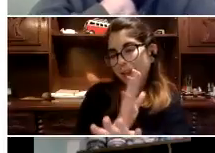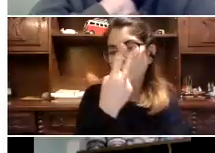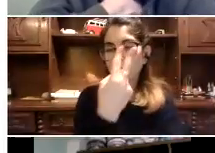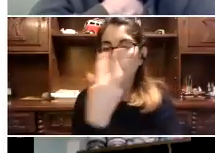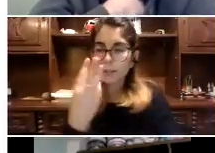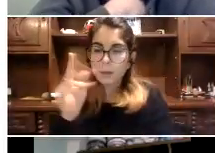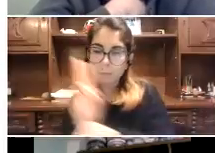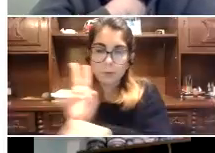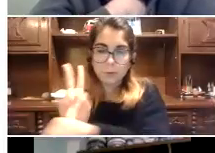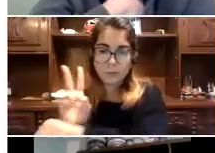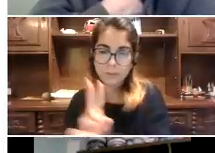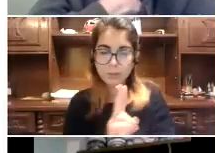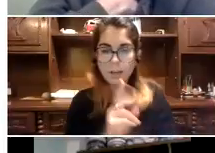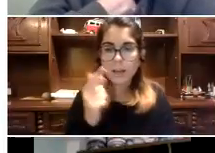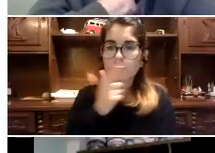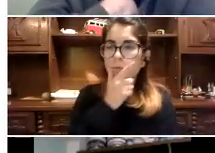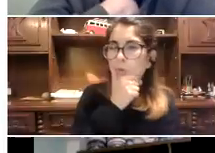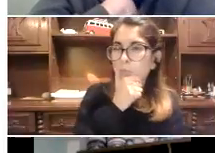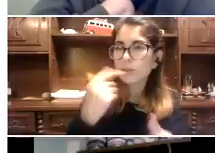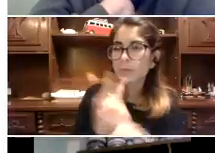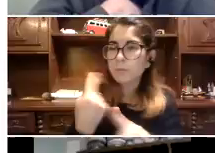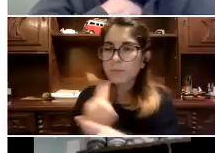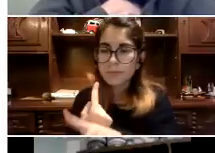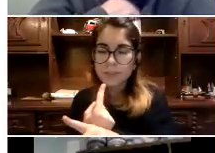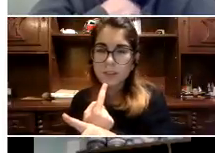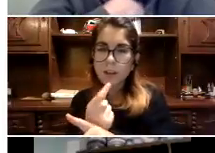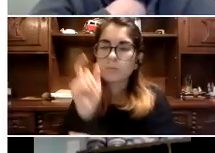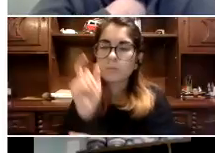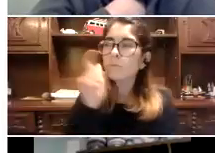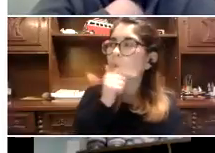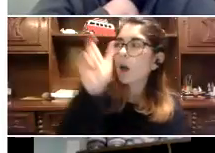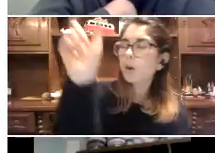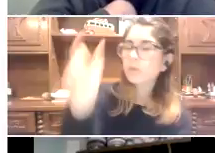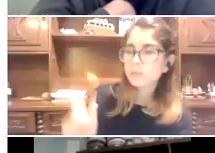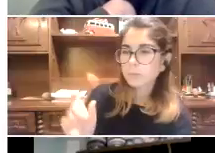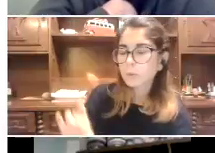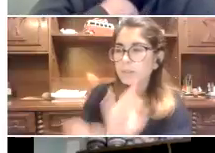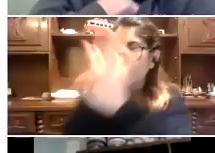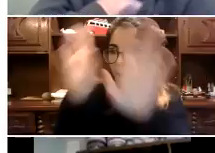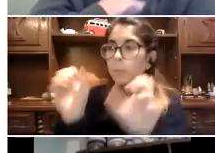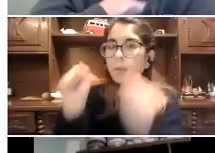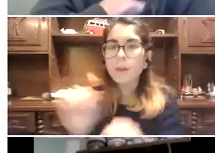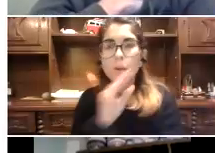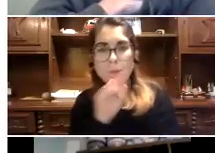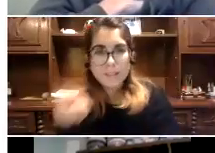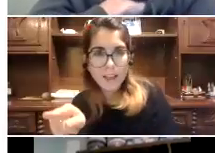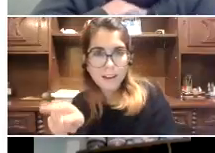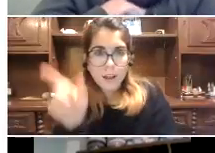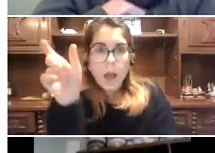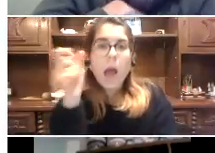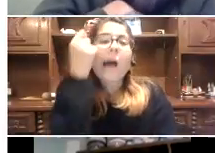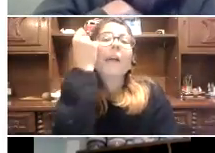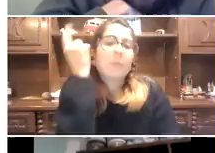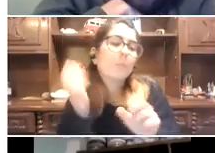algunas dudas conceptuales y entre sí se las aclaran para hacer uso de esa información pedagógicamente. Ah,